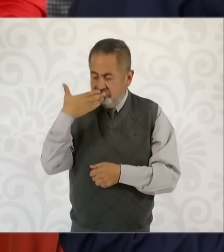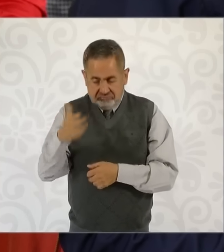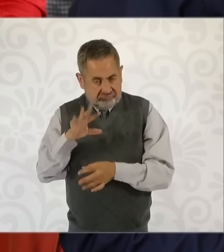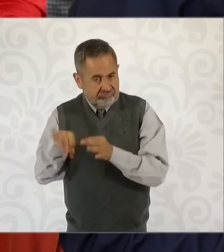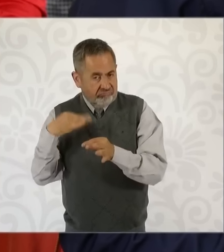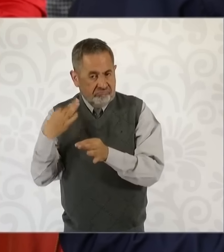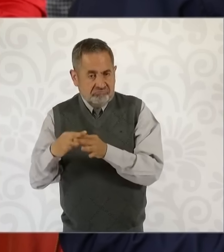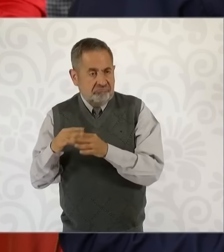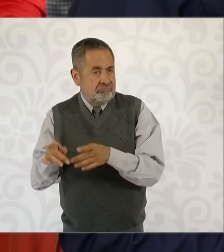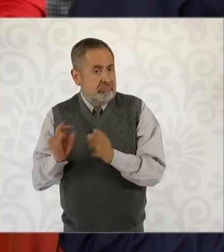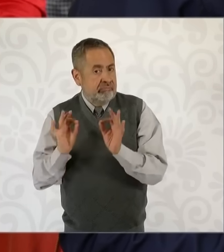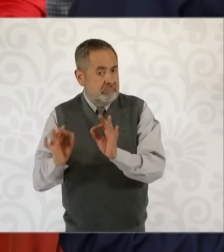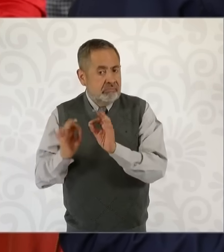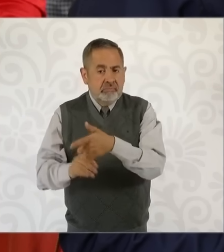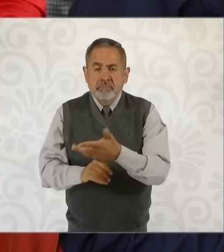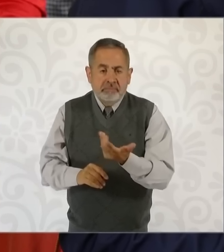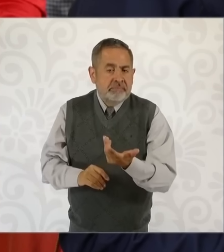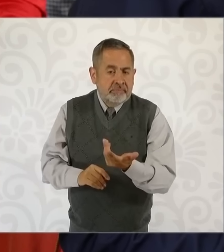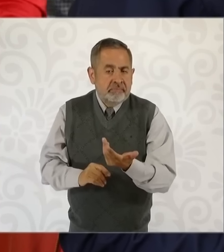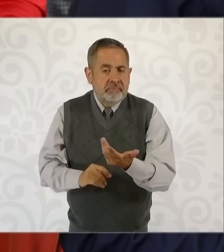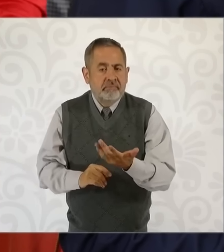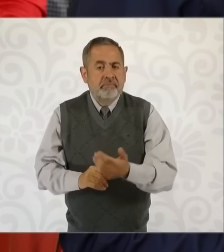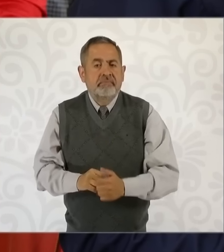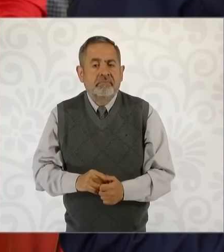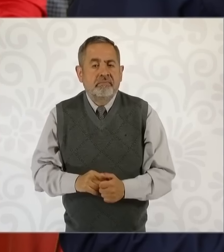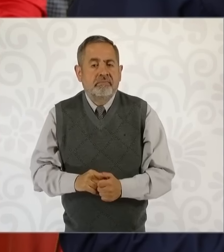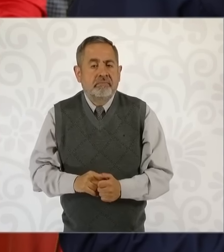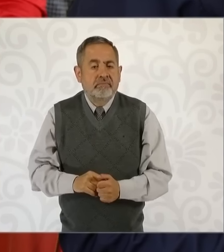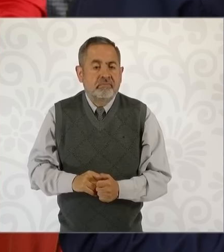comento sobre estas